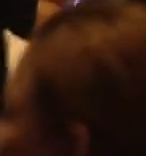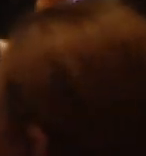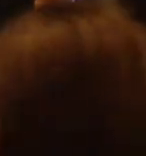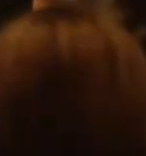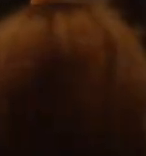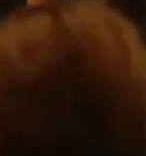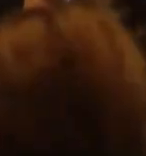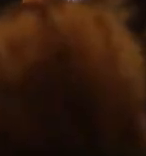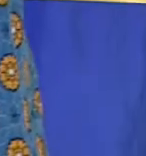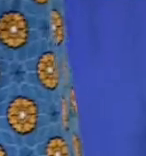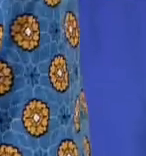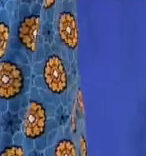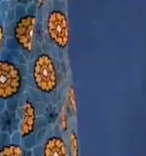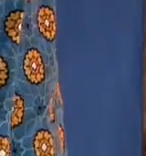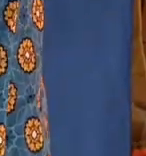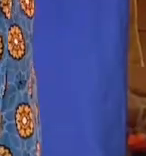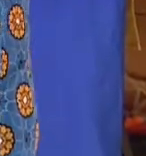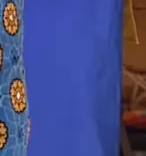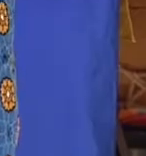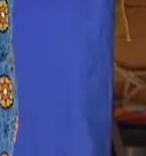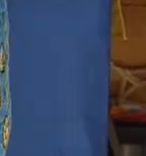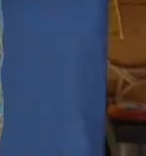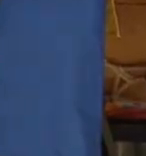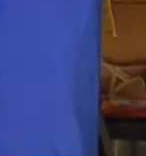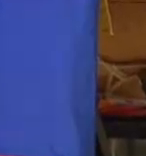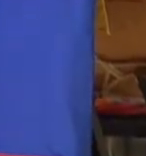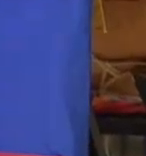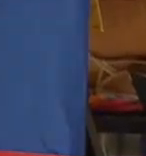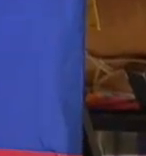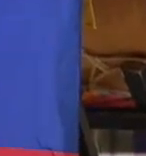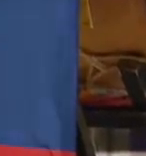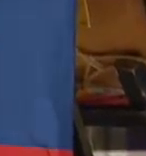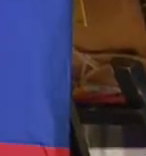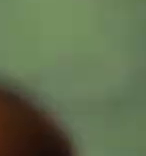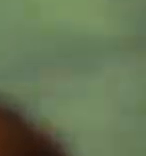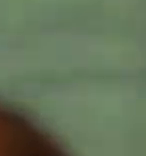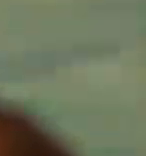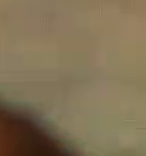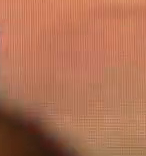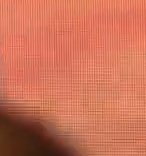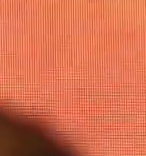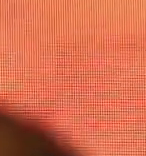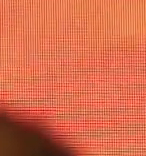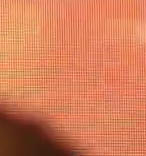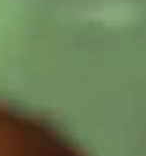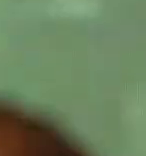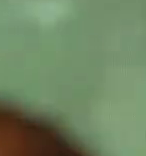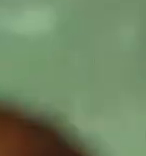tu pobre corazón. Eso así la cosa. Y si yo